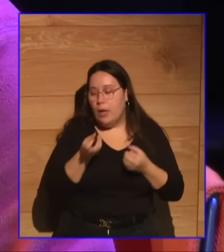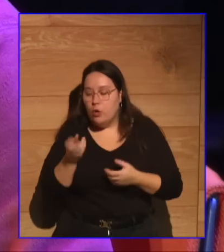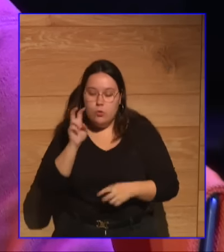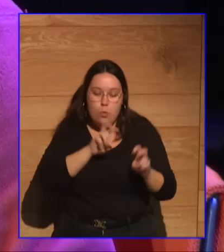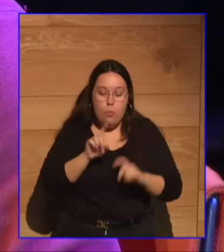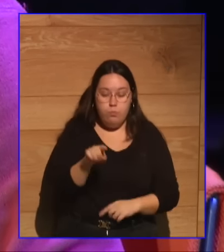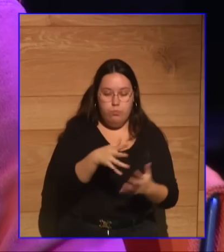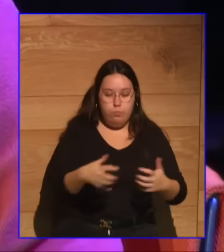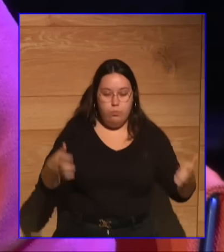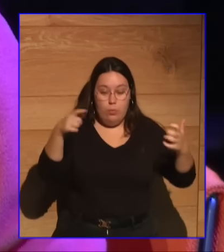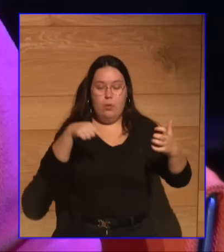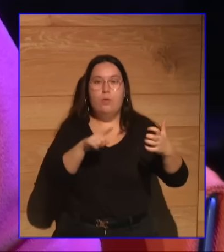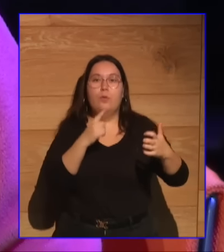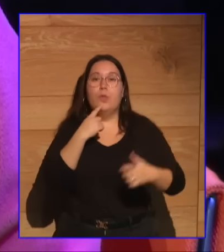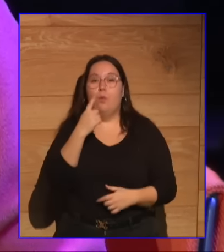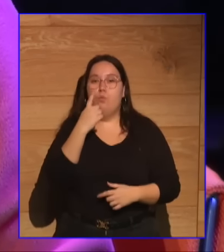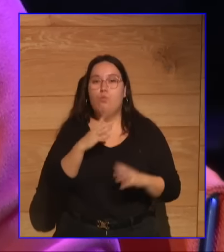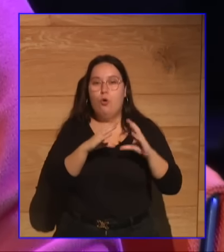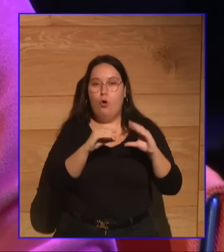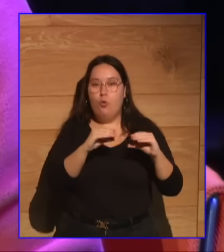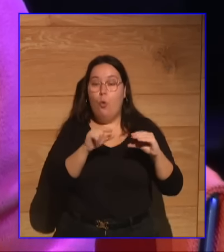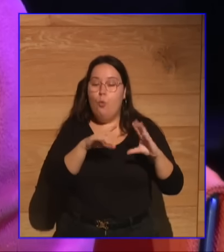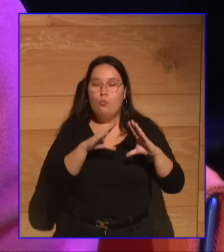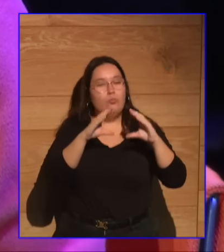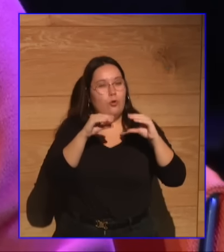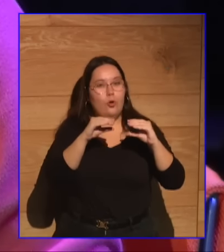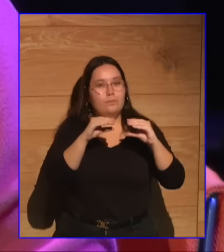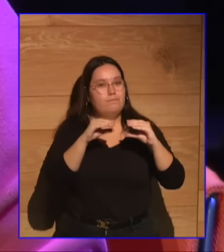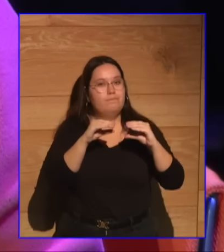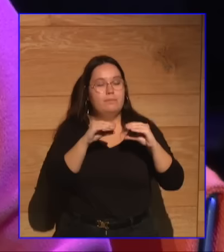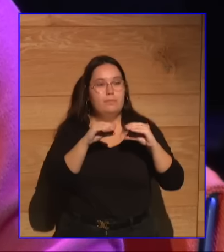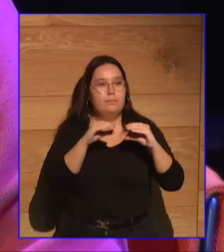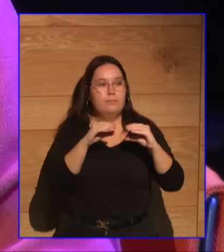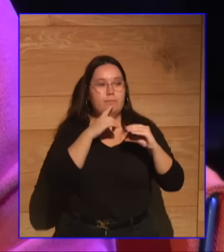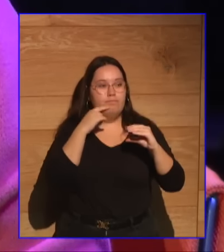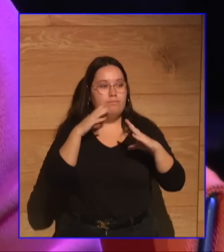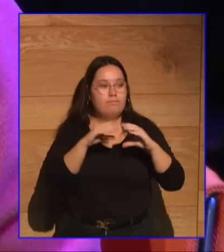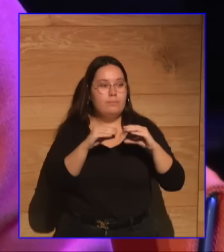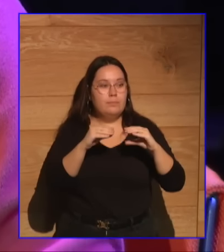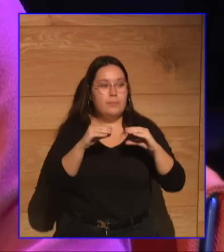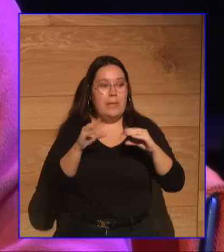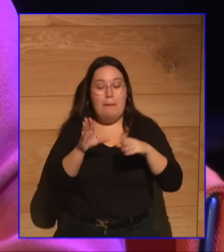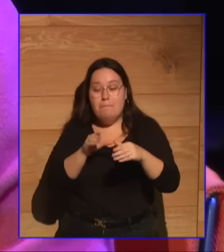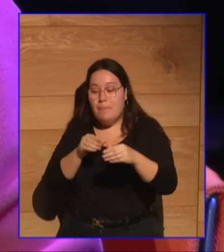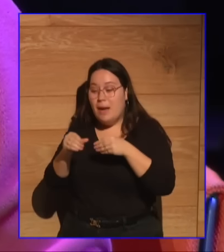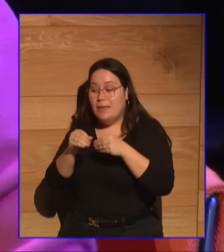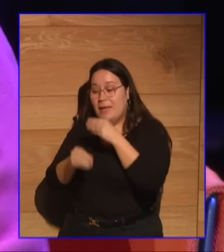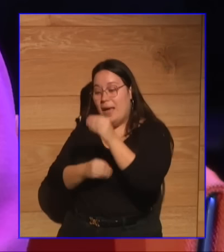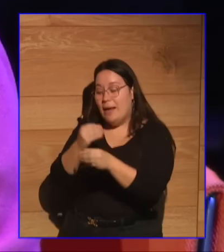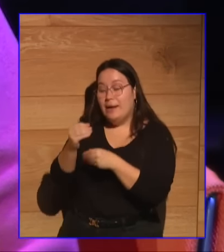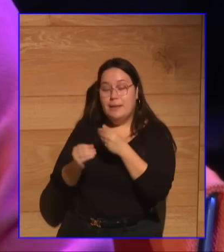Y descubro uno y hablan de un bollo, de un supuesto bollo, que está elaborado con la misma materia de la que se